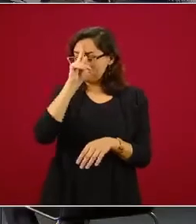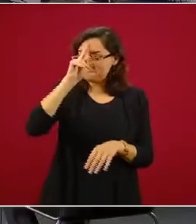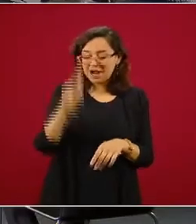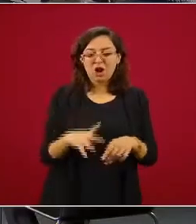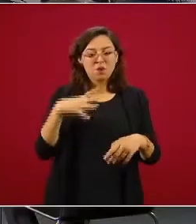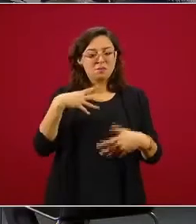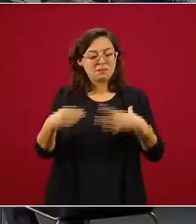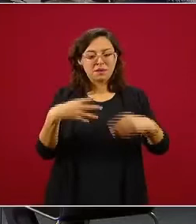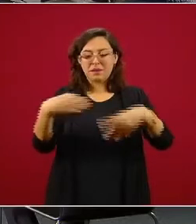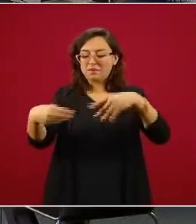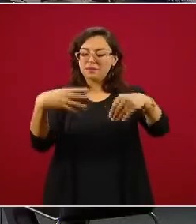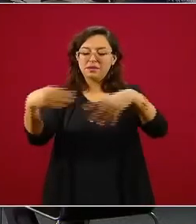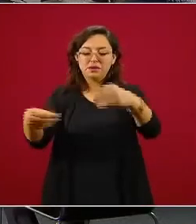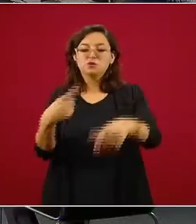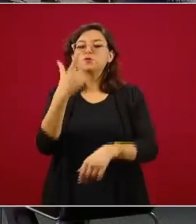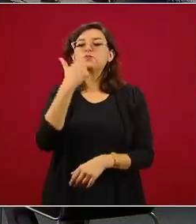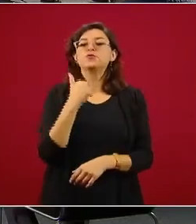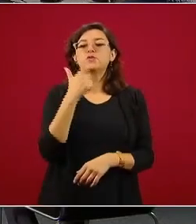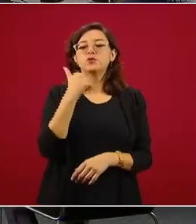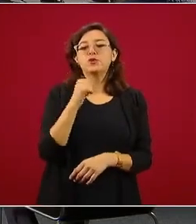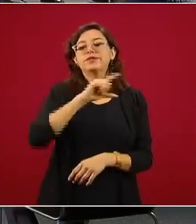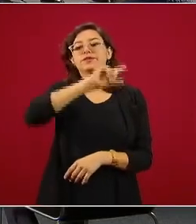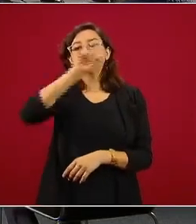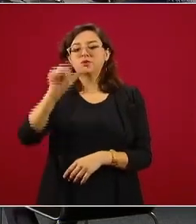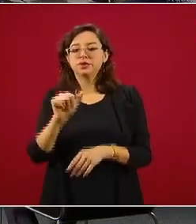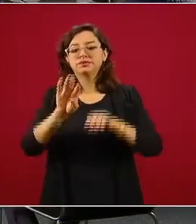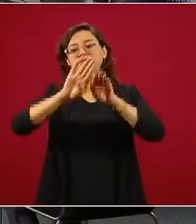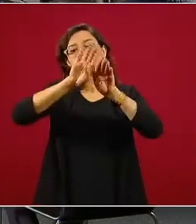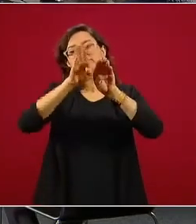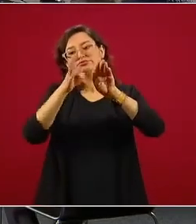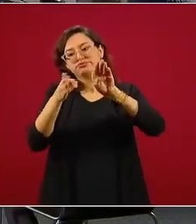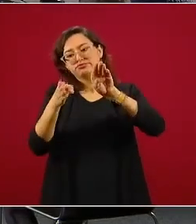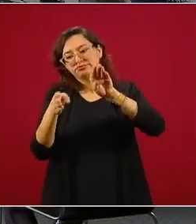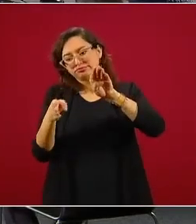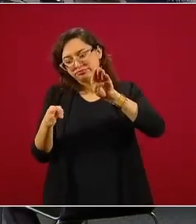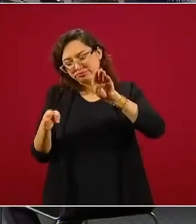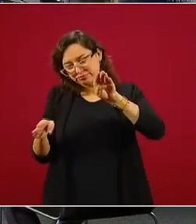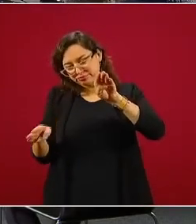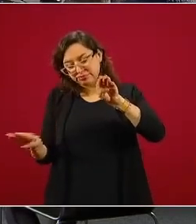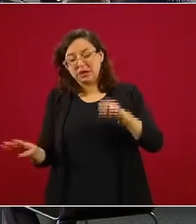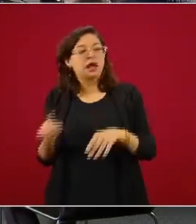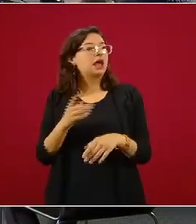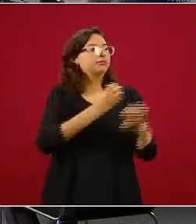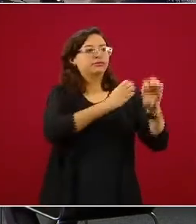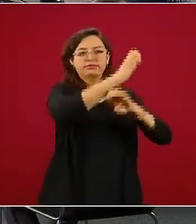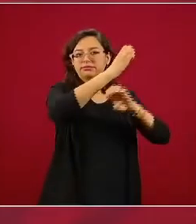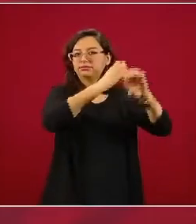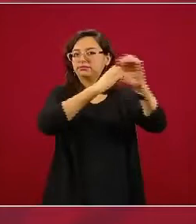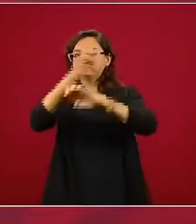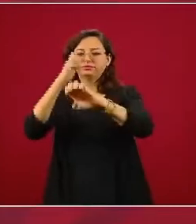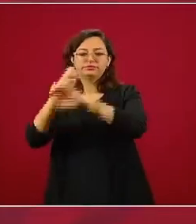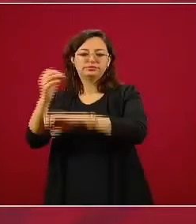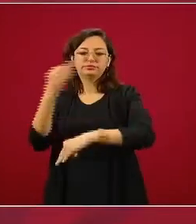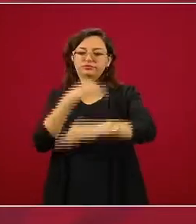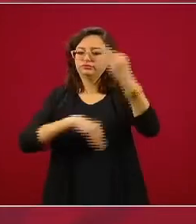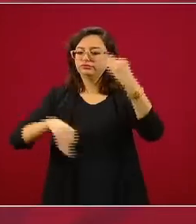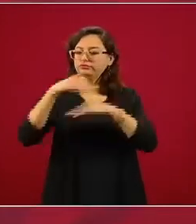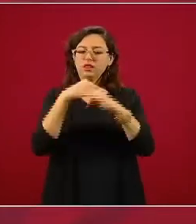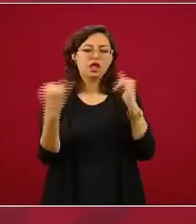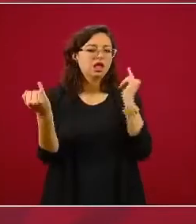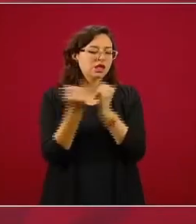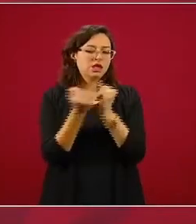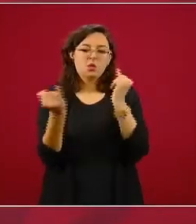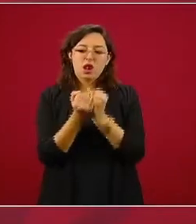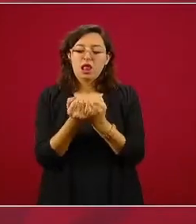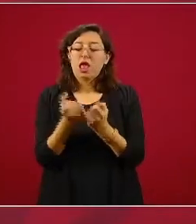de casos es roja y luego empieza a descender. Esto va a ocurrir en todos los estados a su tiempo. En